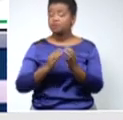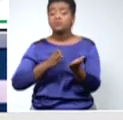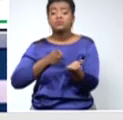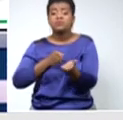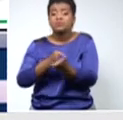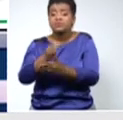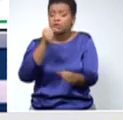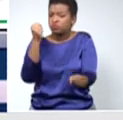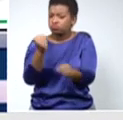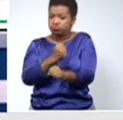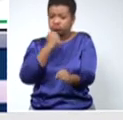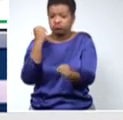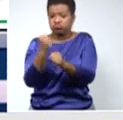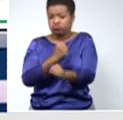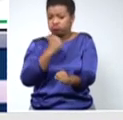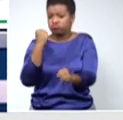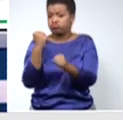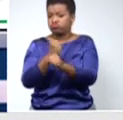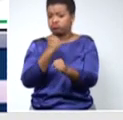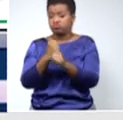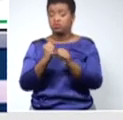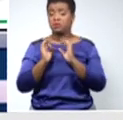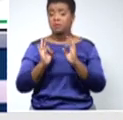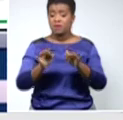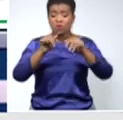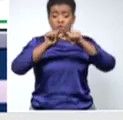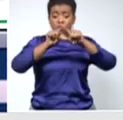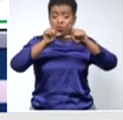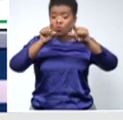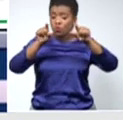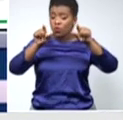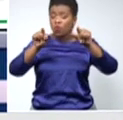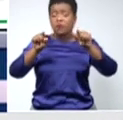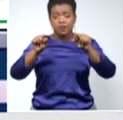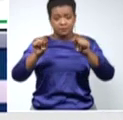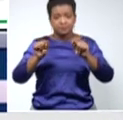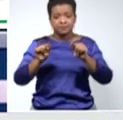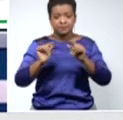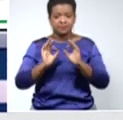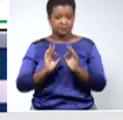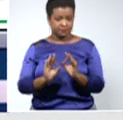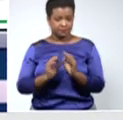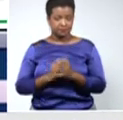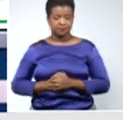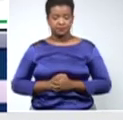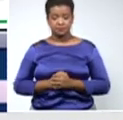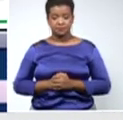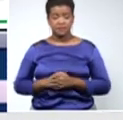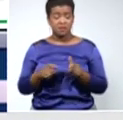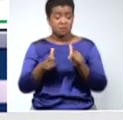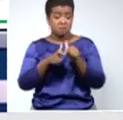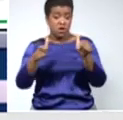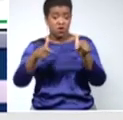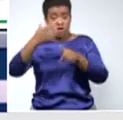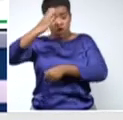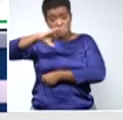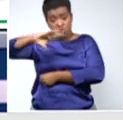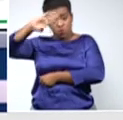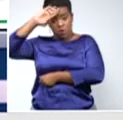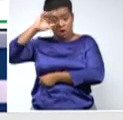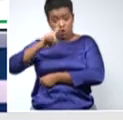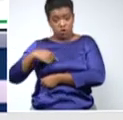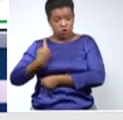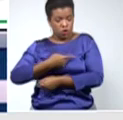mucha responsabilidad a todo lo largo y ancho de nuestro territorio nacional y la gran mayoría de los cubanos nos